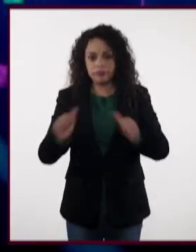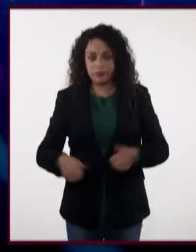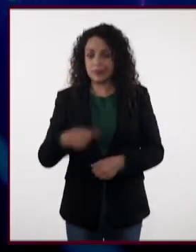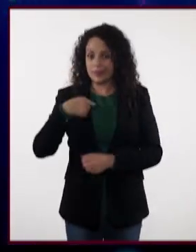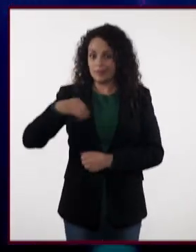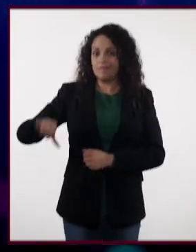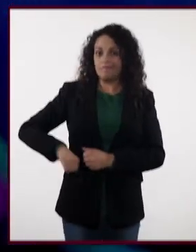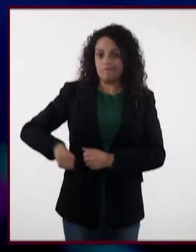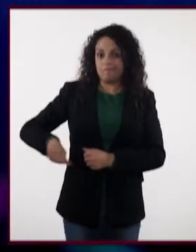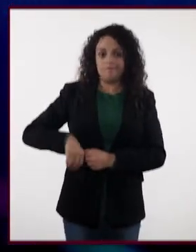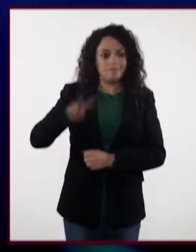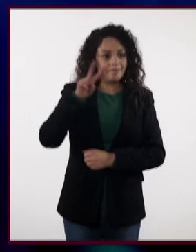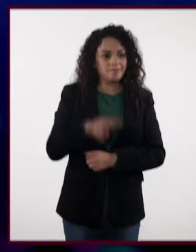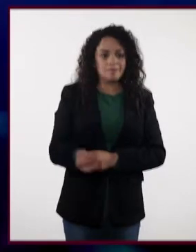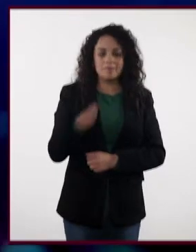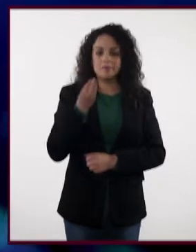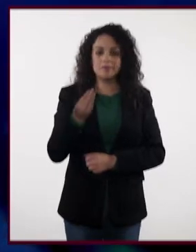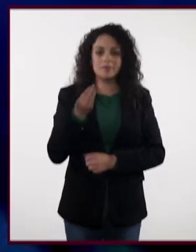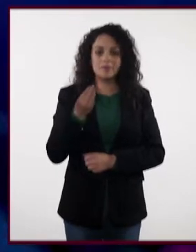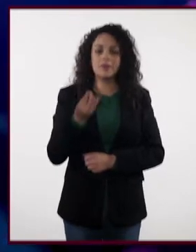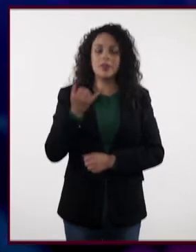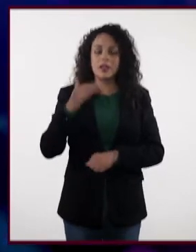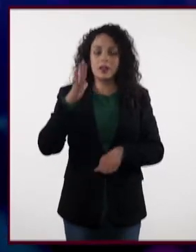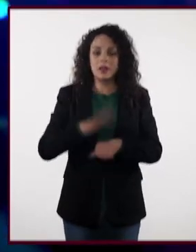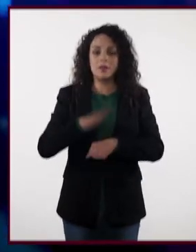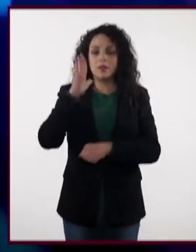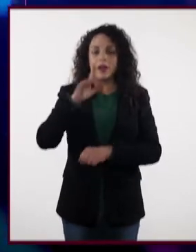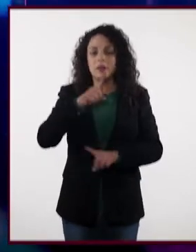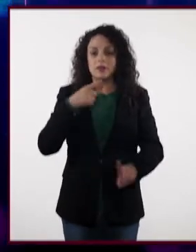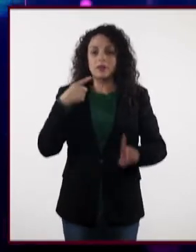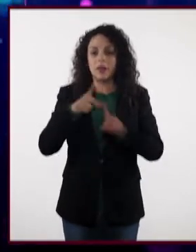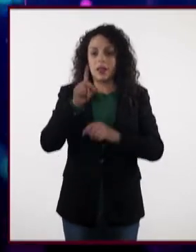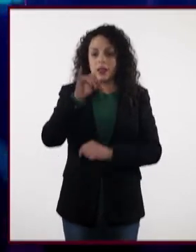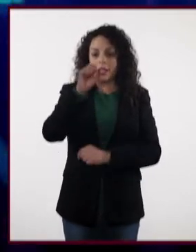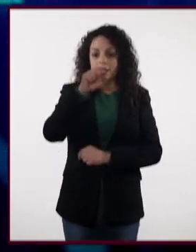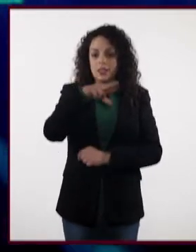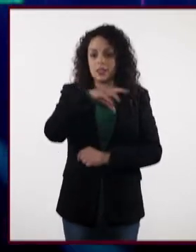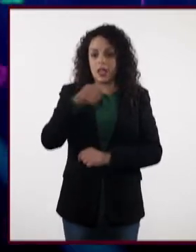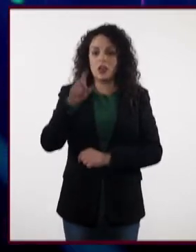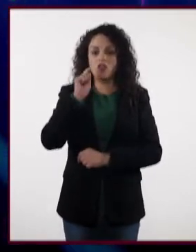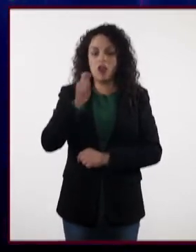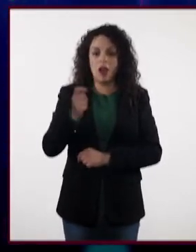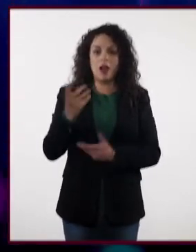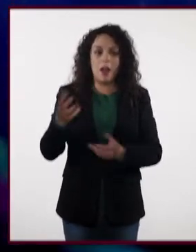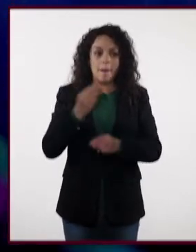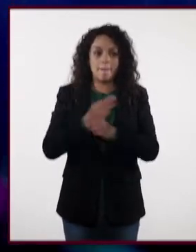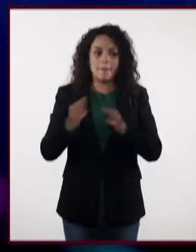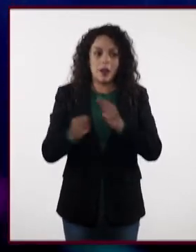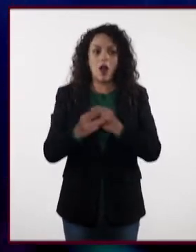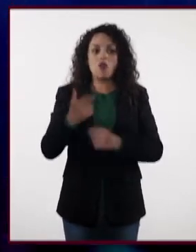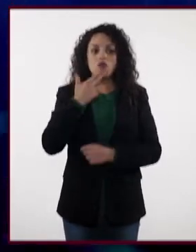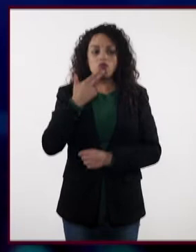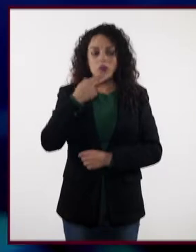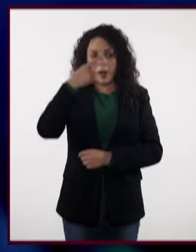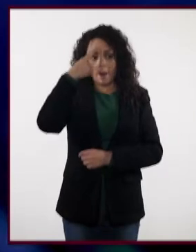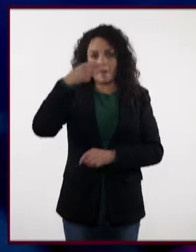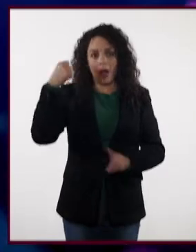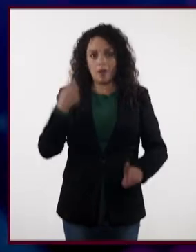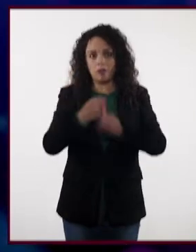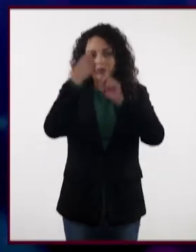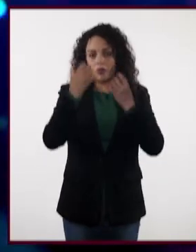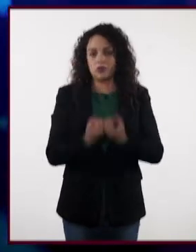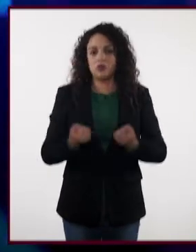interés en también, como mencioné, que el diseño es una herramienta, a mí me gusta también usarlo como una herramienta de impacto